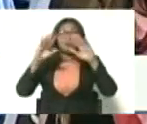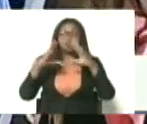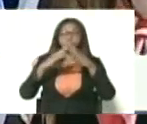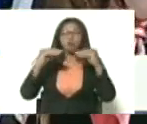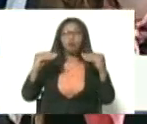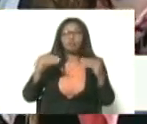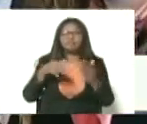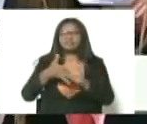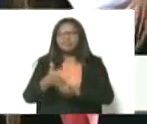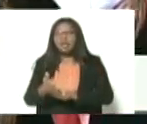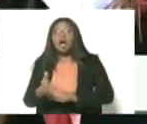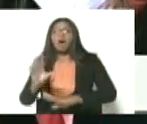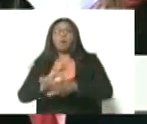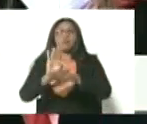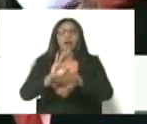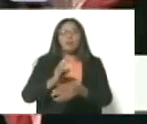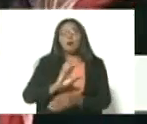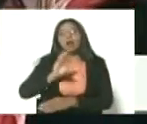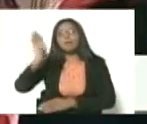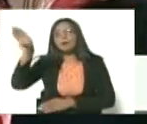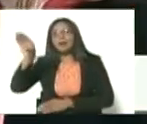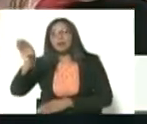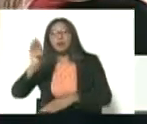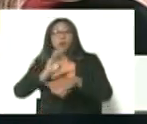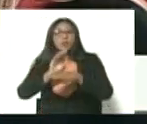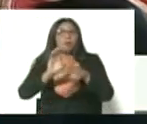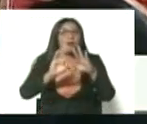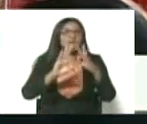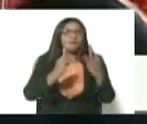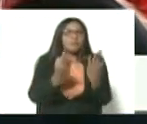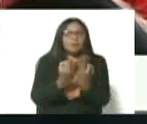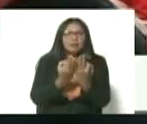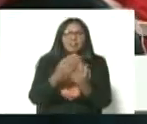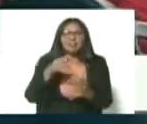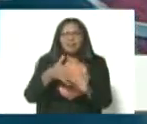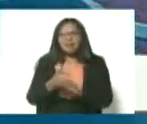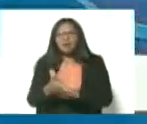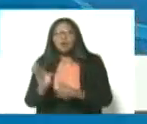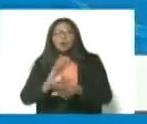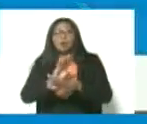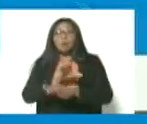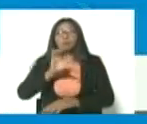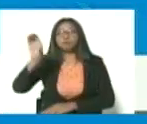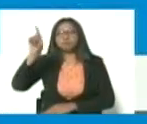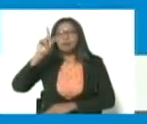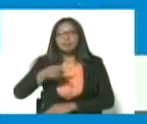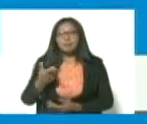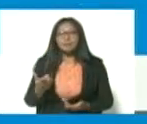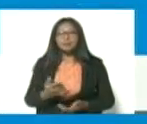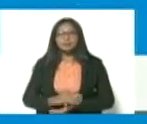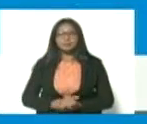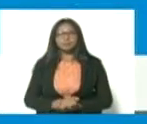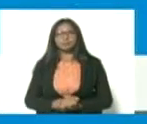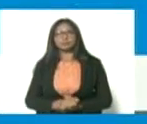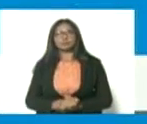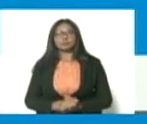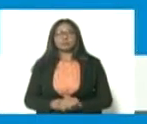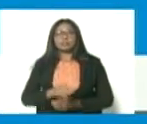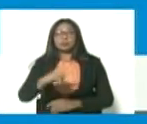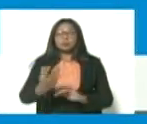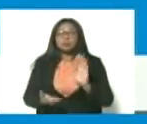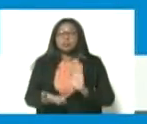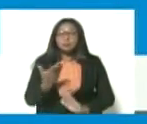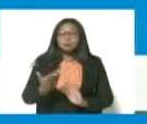cuidamos a la patria. Y cuidando la familia, cuidamos a nuestro país. Así que es muy